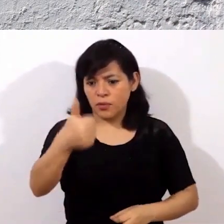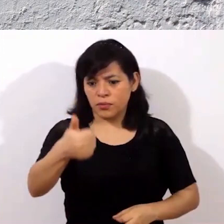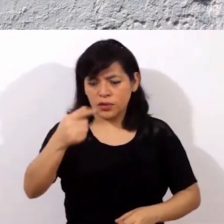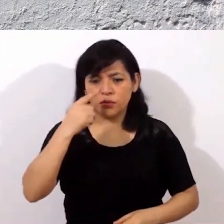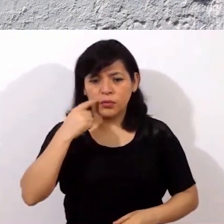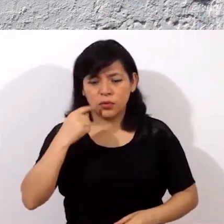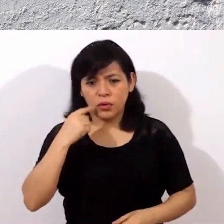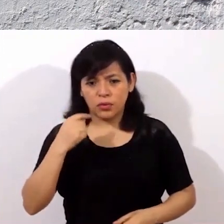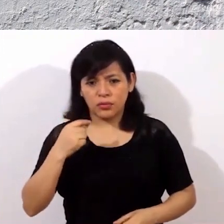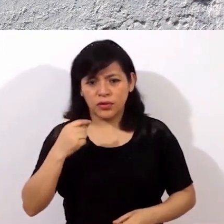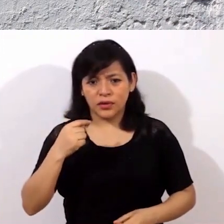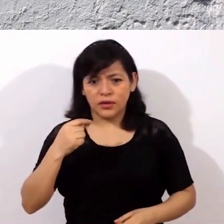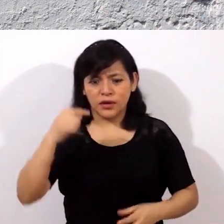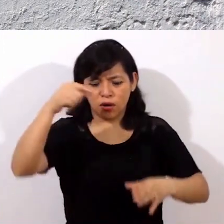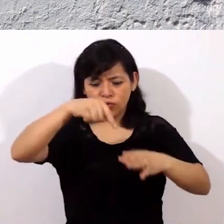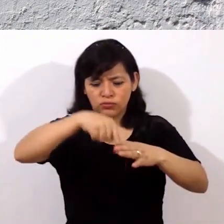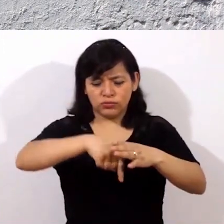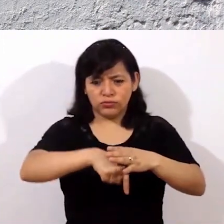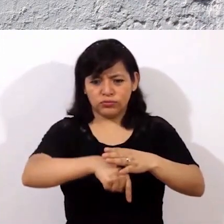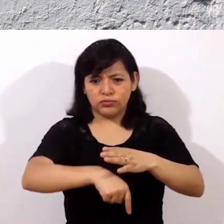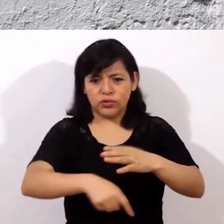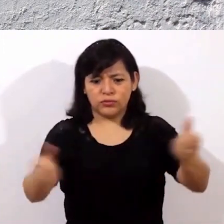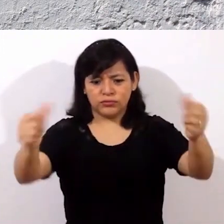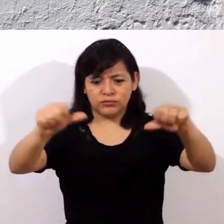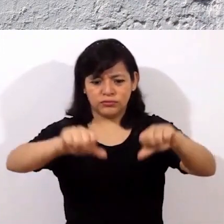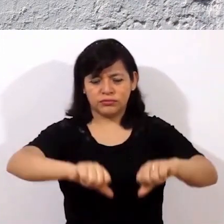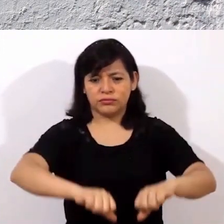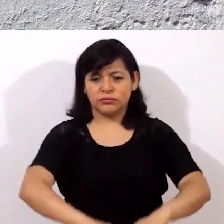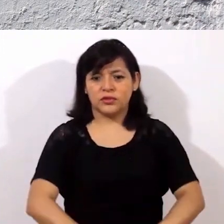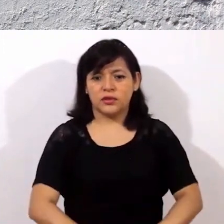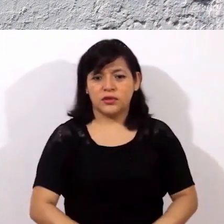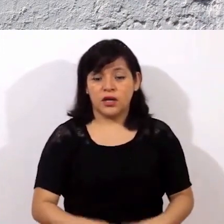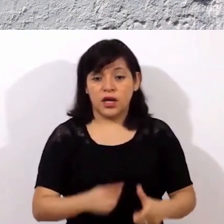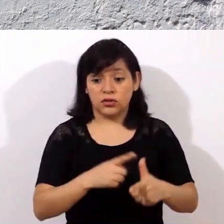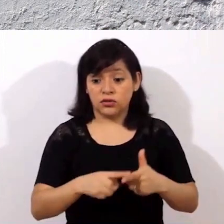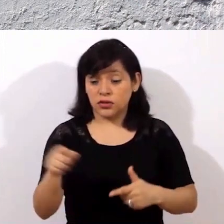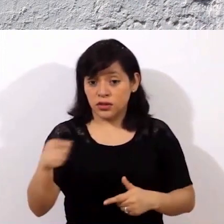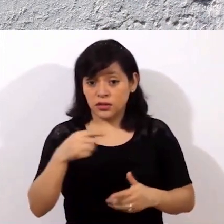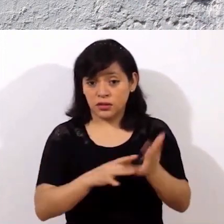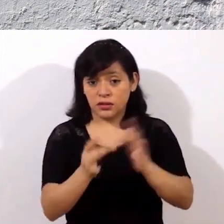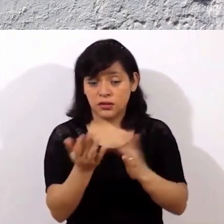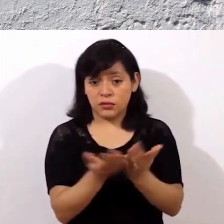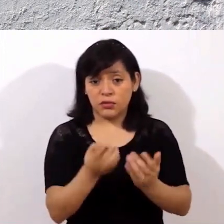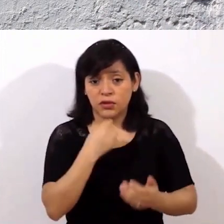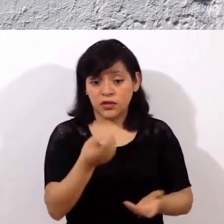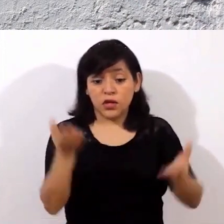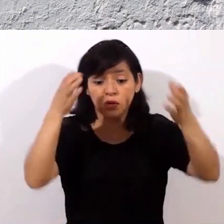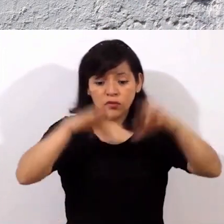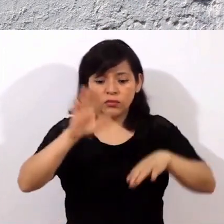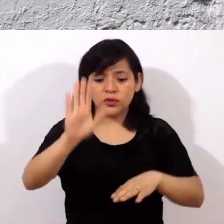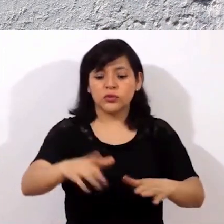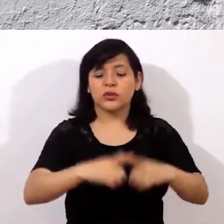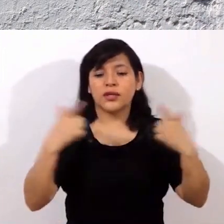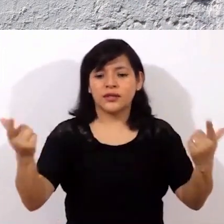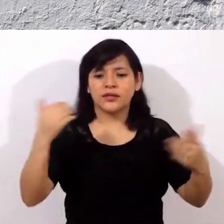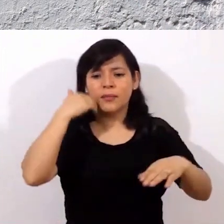destrucción. Y por eso se menciona, conforme a su grandeza, así pecaron contra mí. También